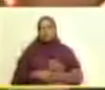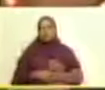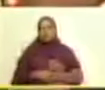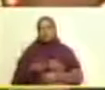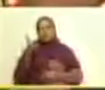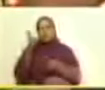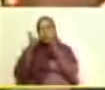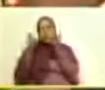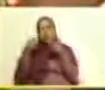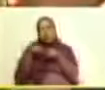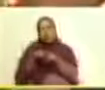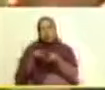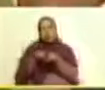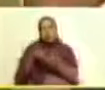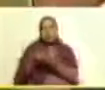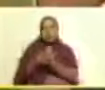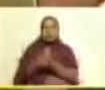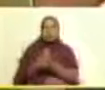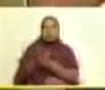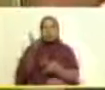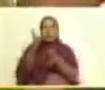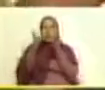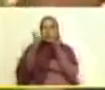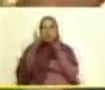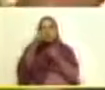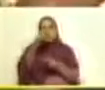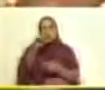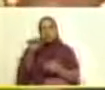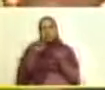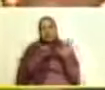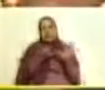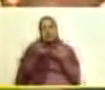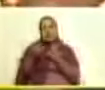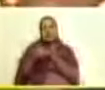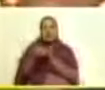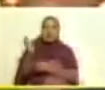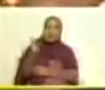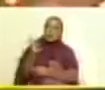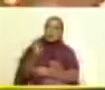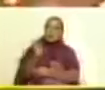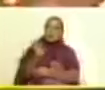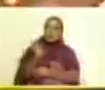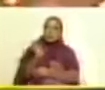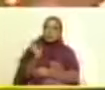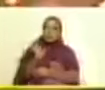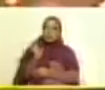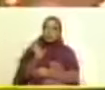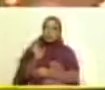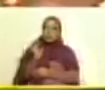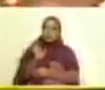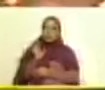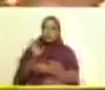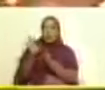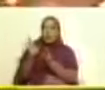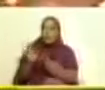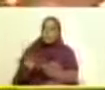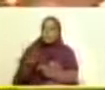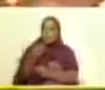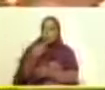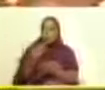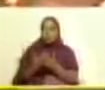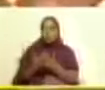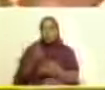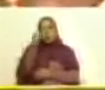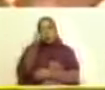son muy similares a las que se escucharon durante estas 63.000 asambleas. Yo le puedo garantizar que